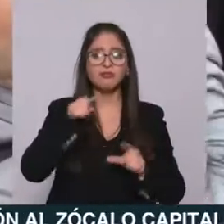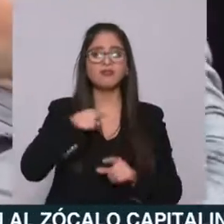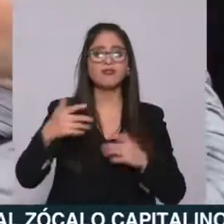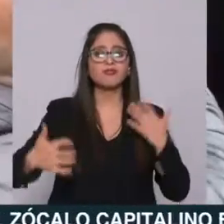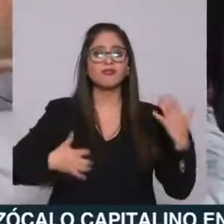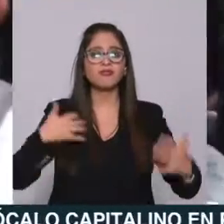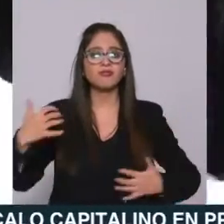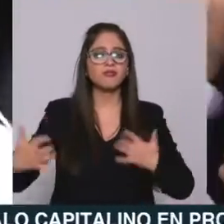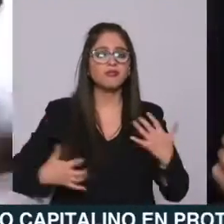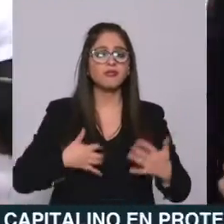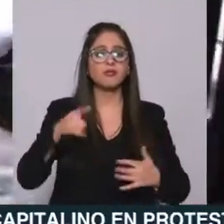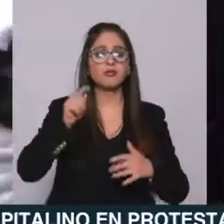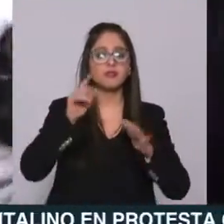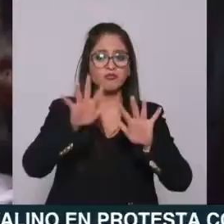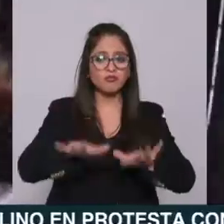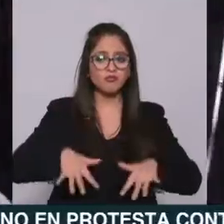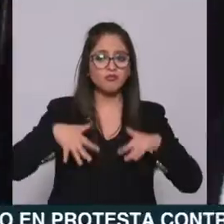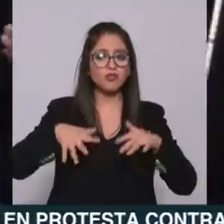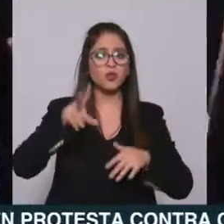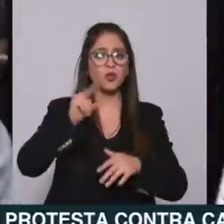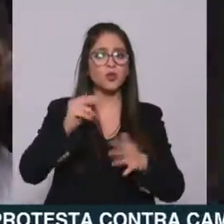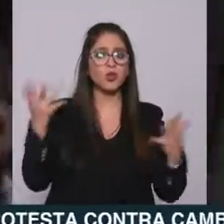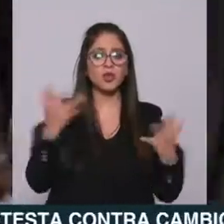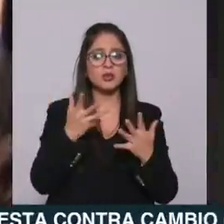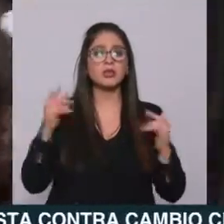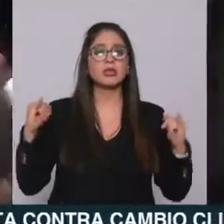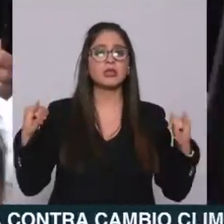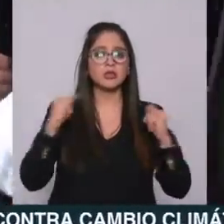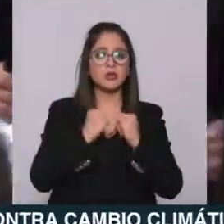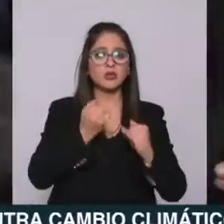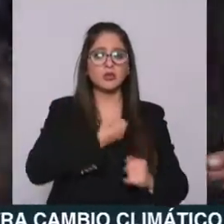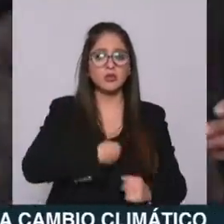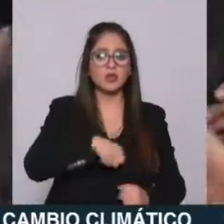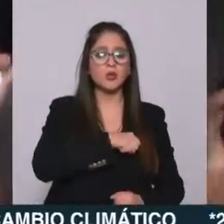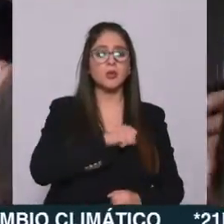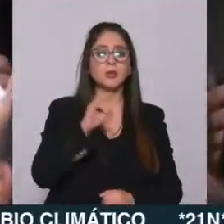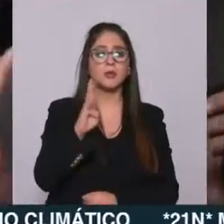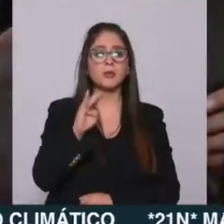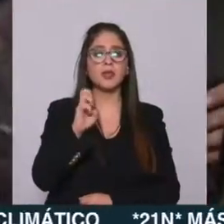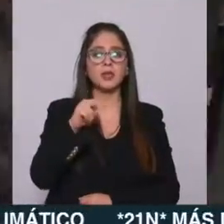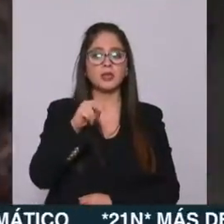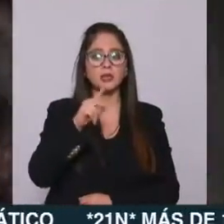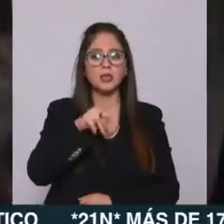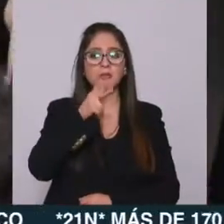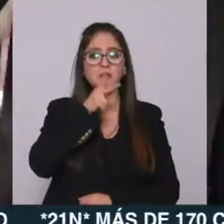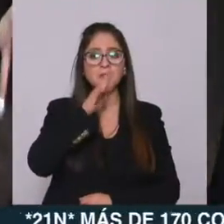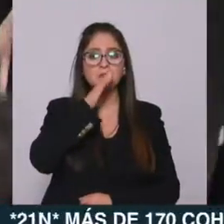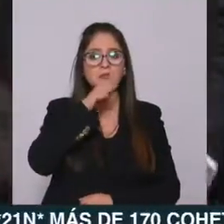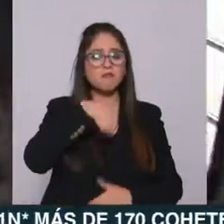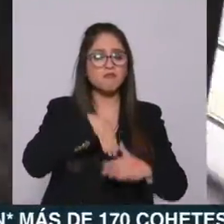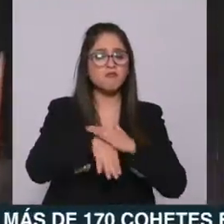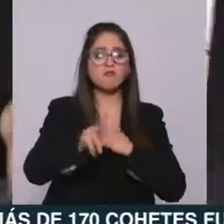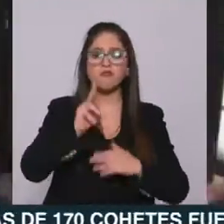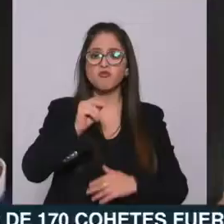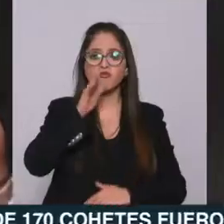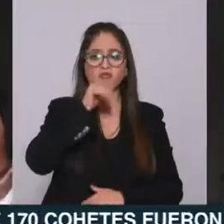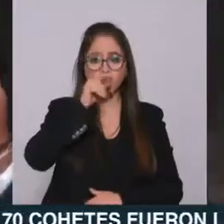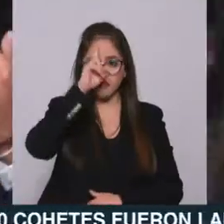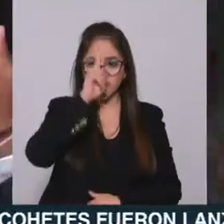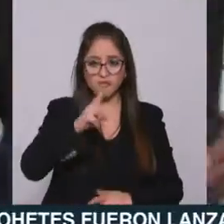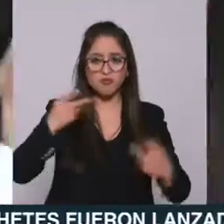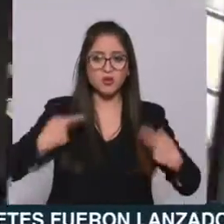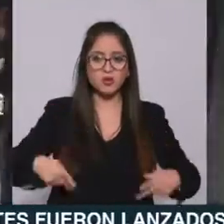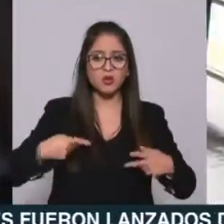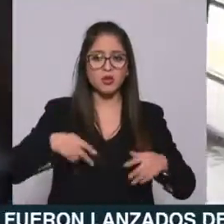por evitar que en el Pleno se vote la creación del Instituto de Salud para el Bienestar. Los padres impidieron el paso a los trabajadores del